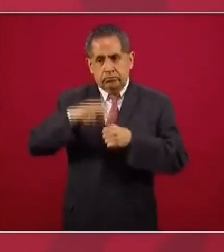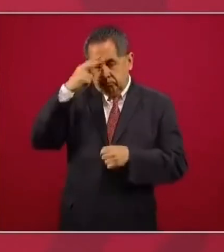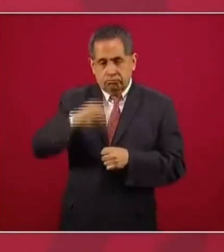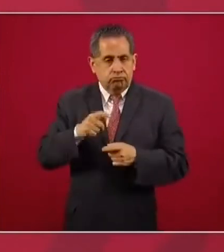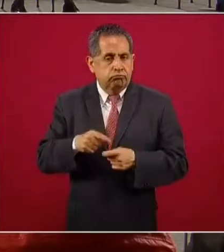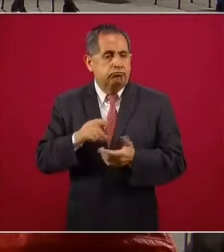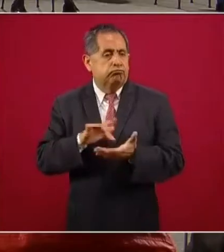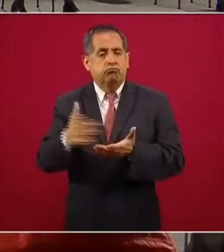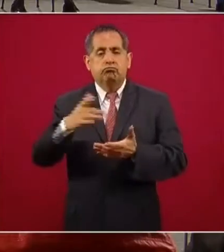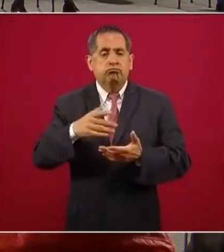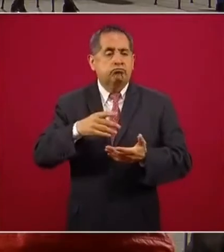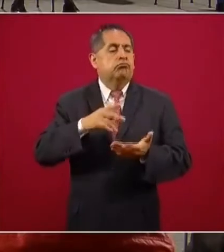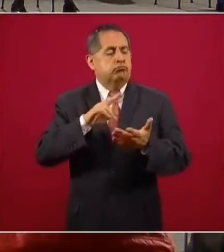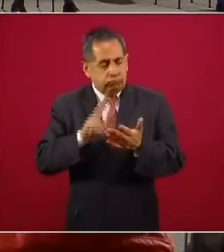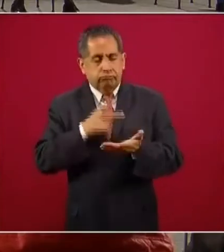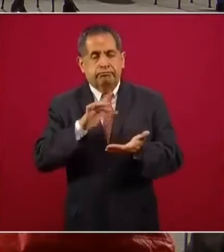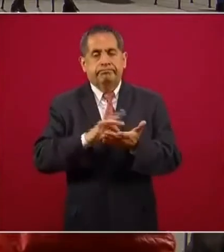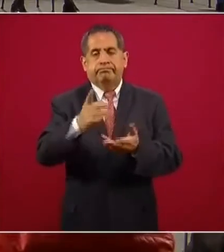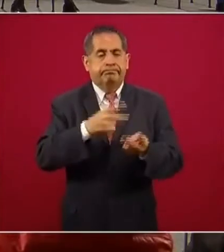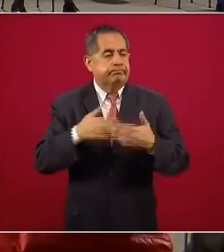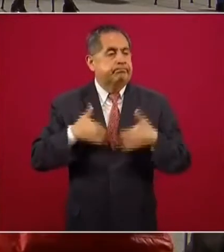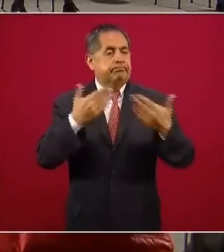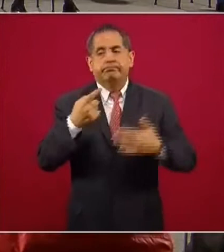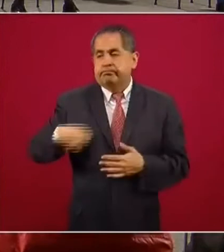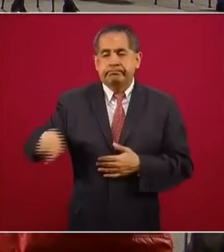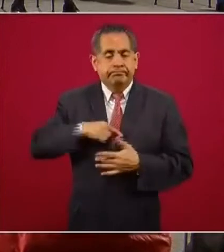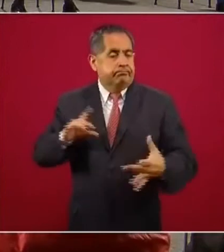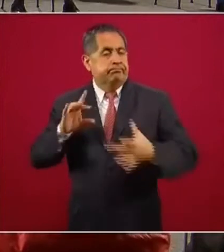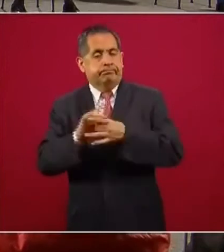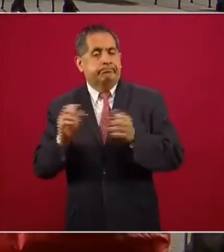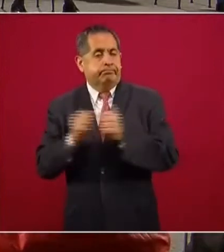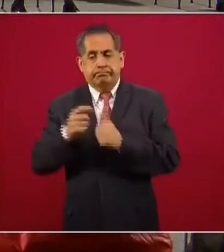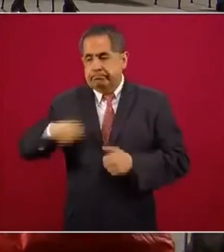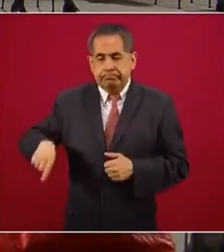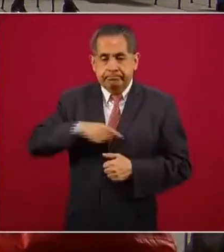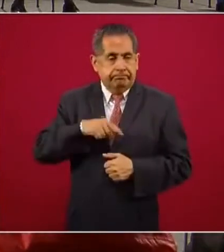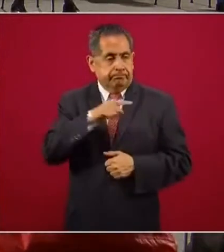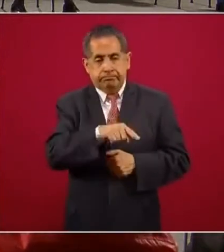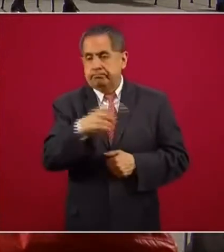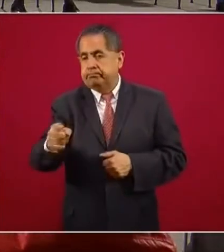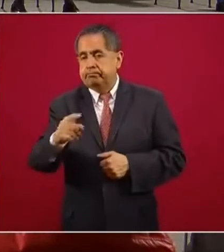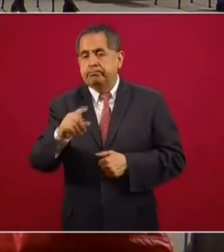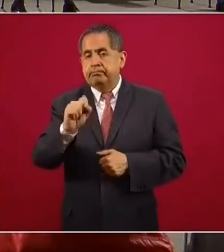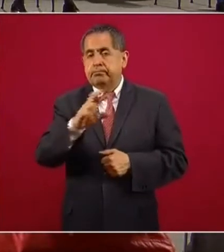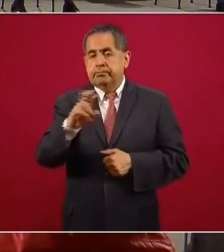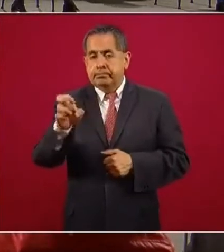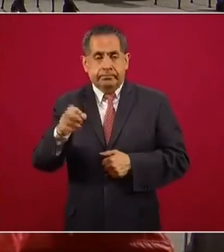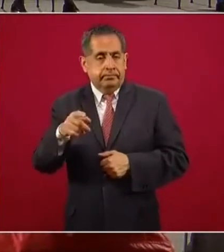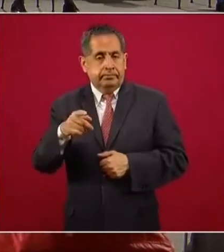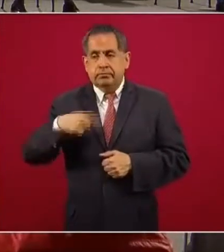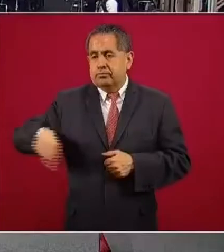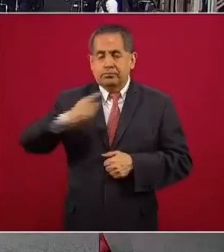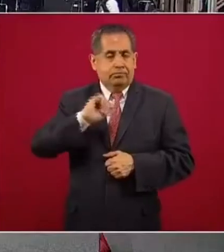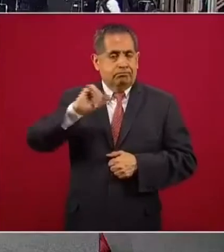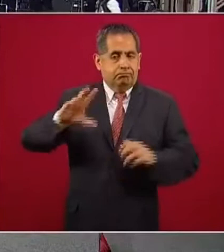México, agradecer una vez más la confianza depositada en el trabajo de UNOPS, de usted, del señor canciller y de las demás